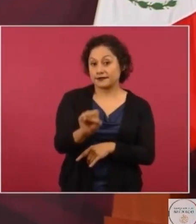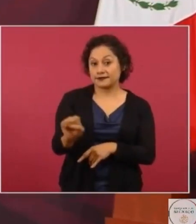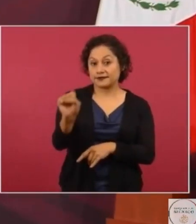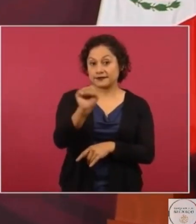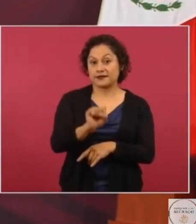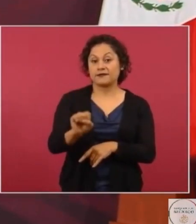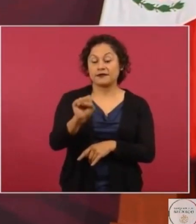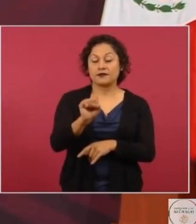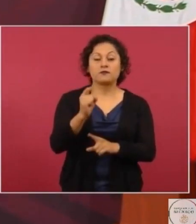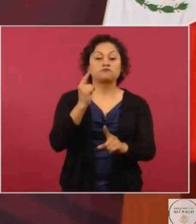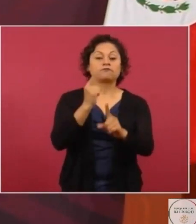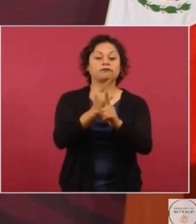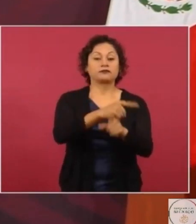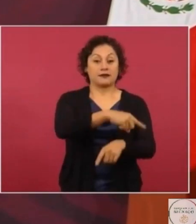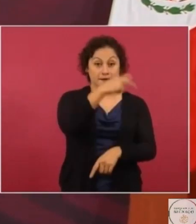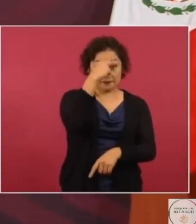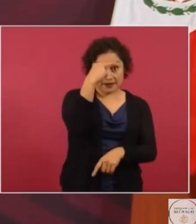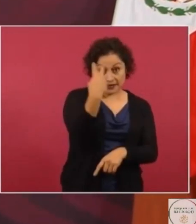Colombia-México,